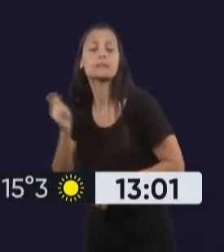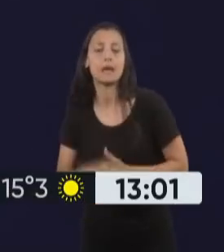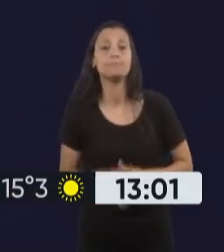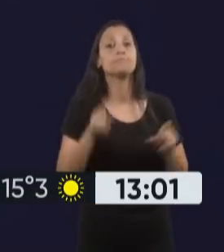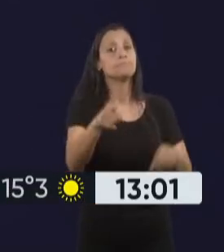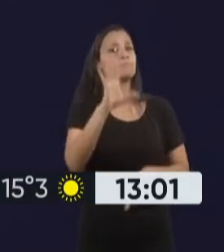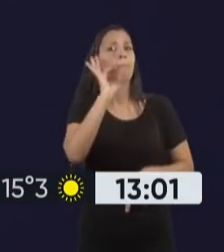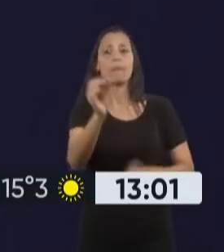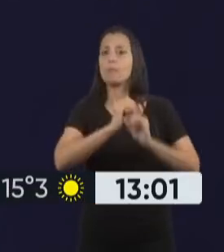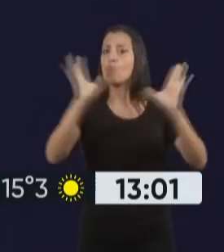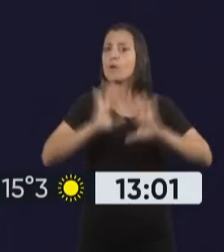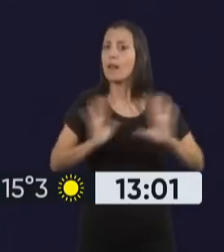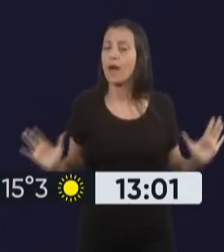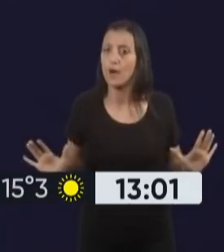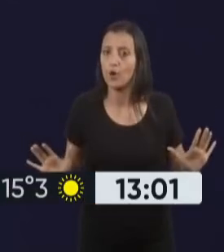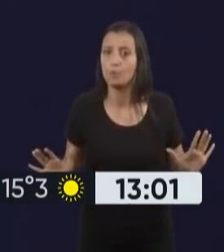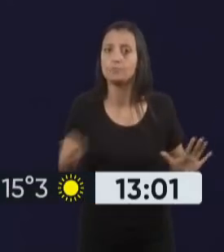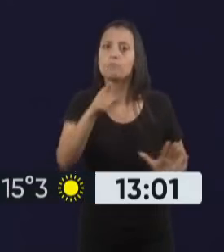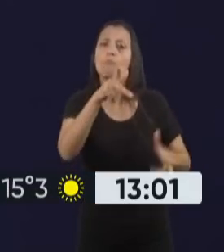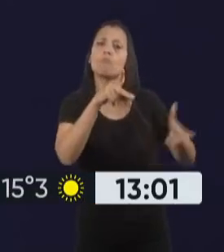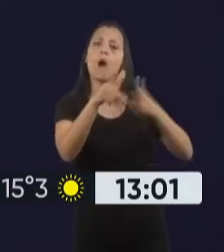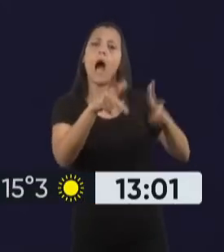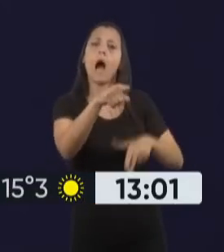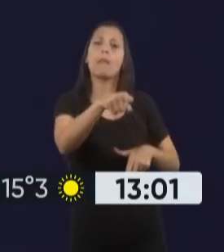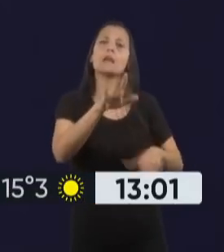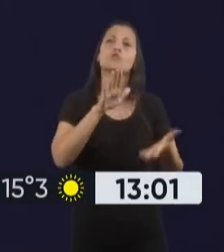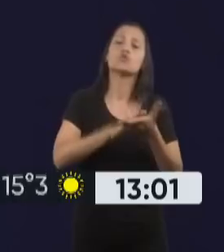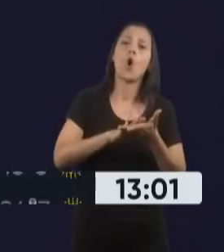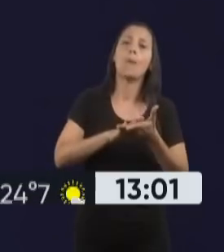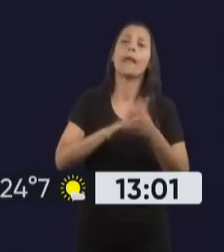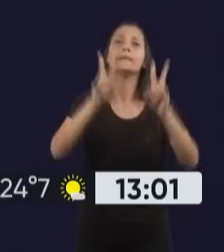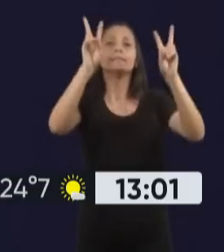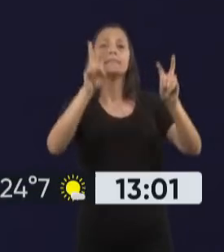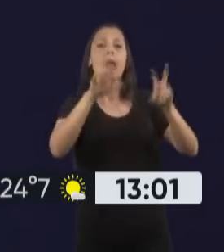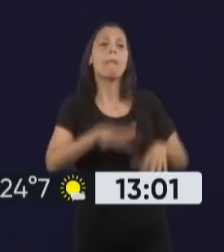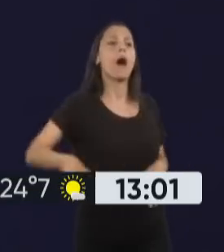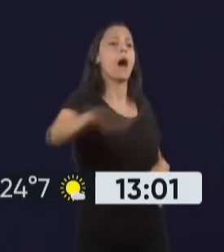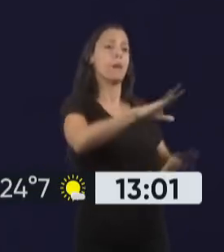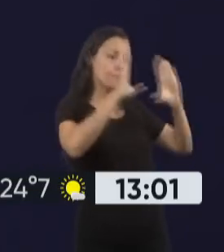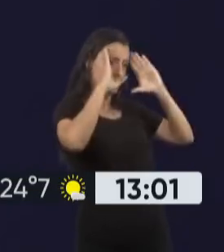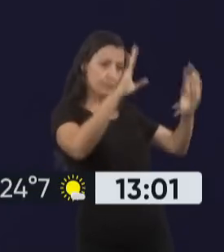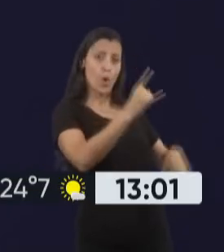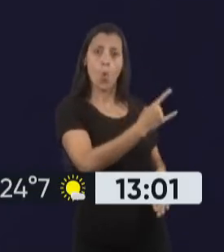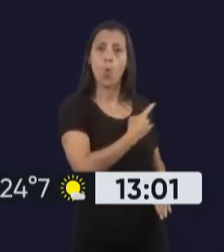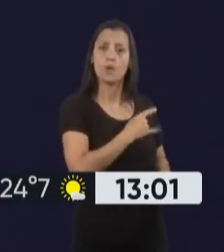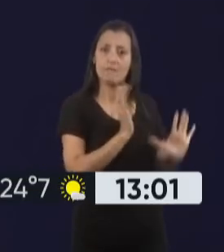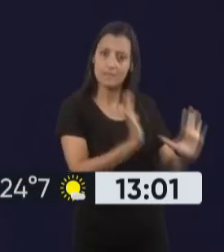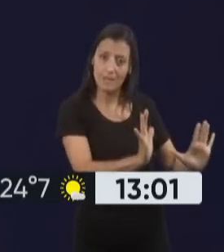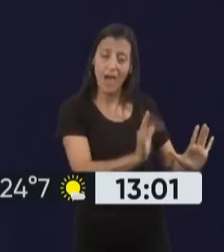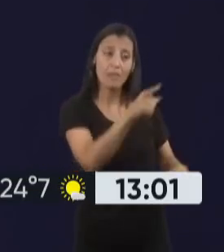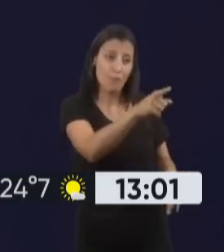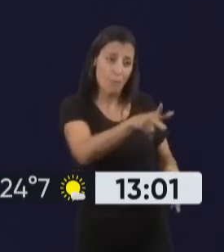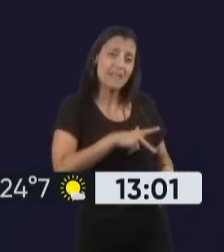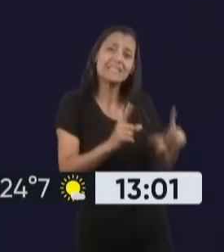claro que me hablas del mundo universitario. No tengo el número que me estás